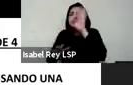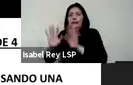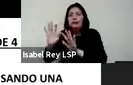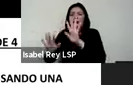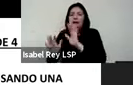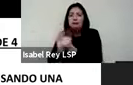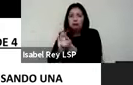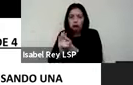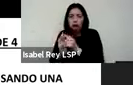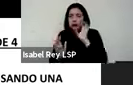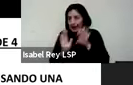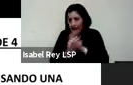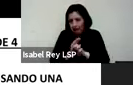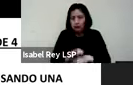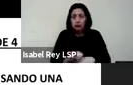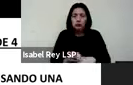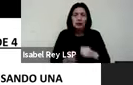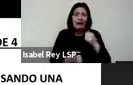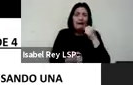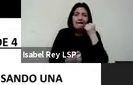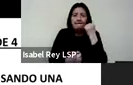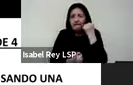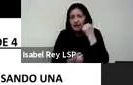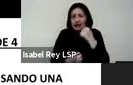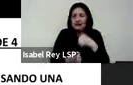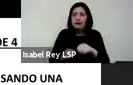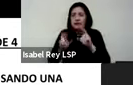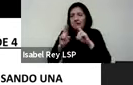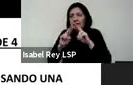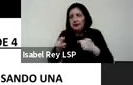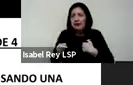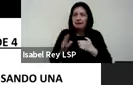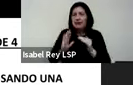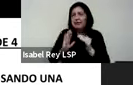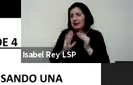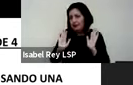minutos. Por ejemplo, la fiesta de Navidad que voy a hacer en mi casa.